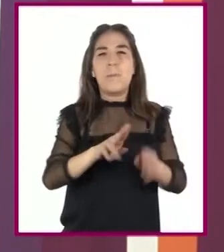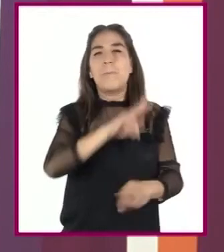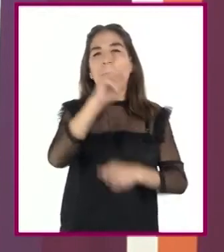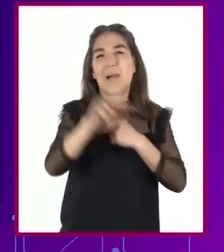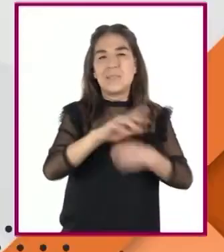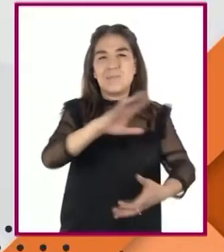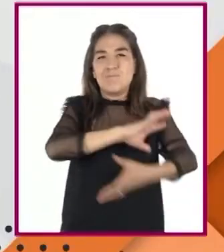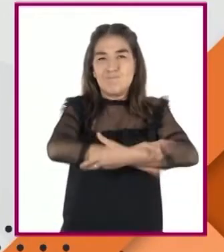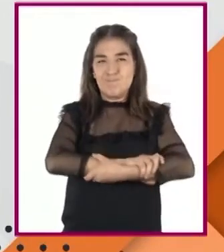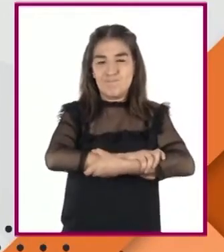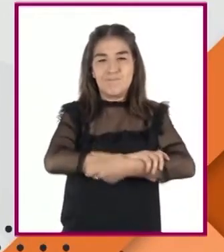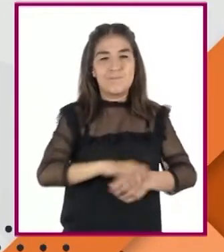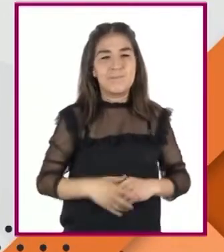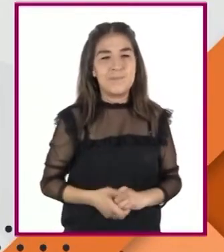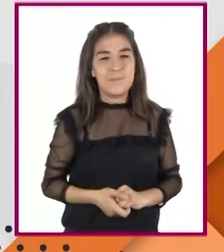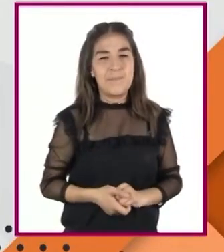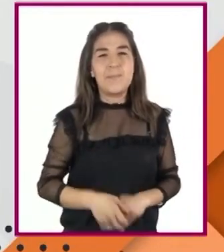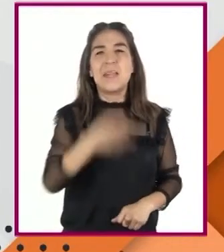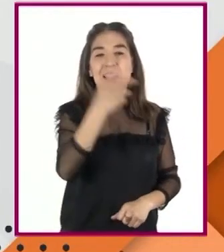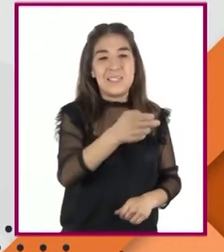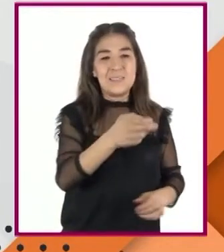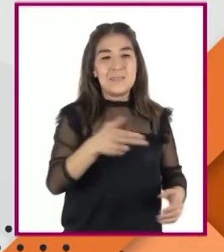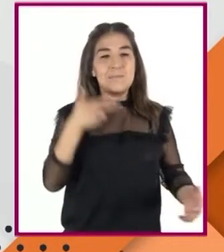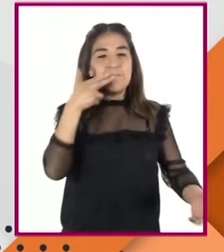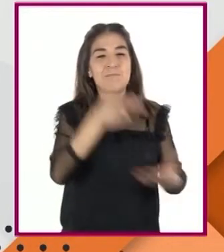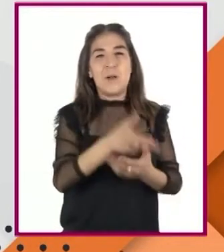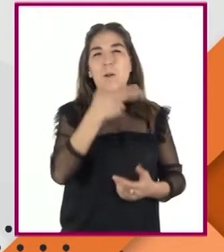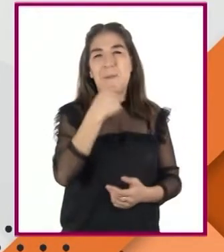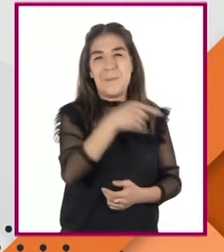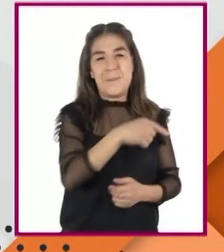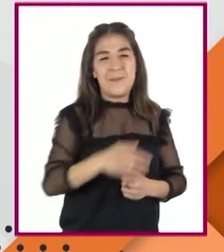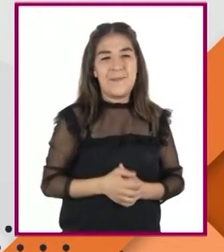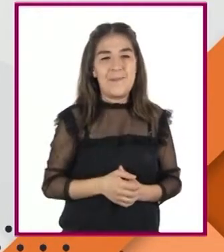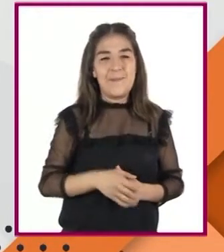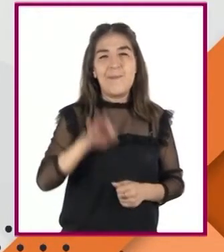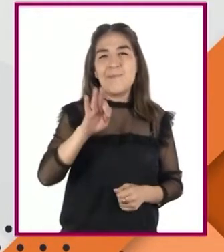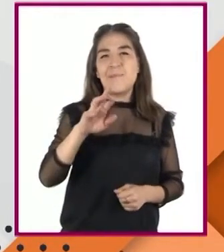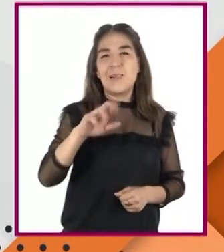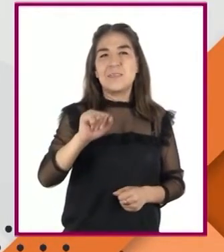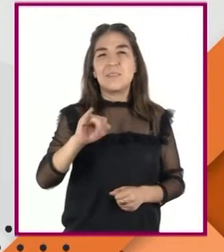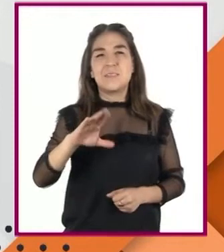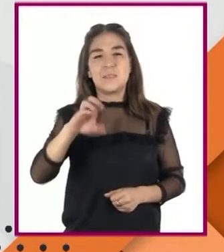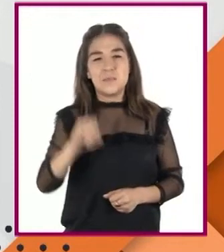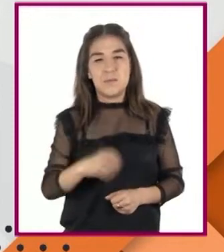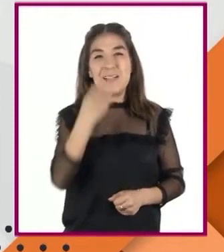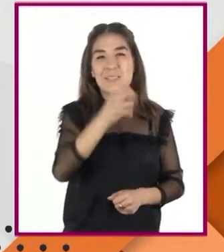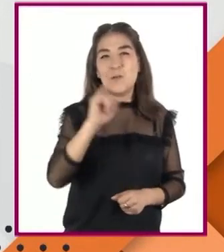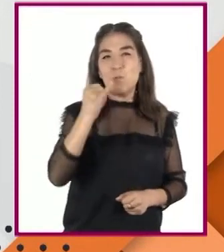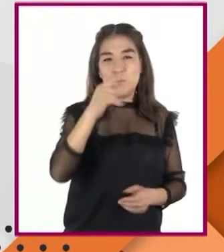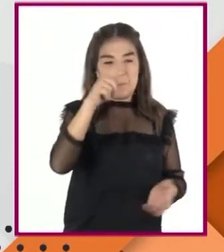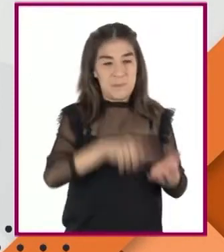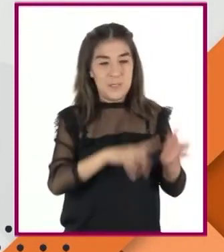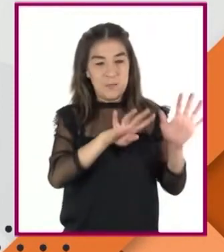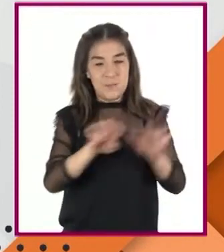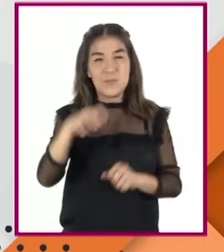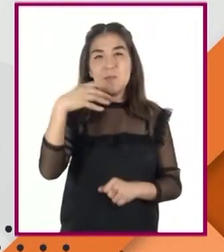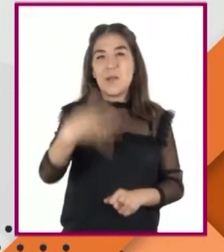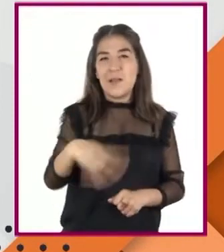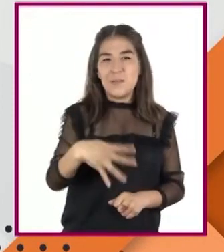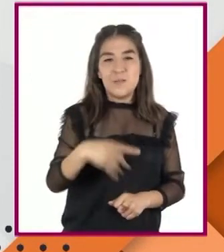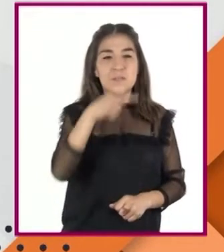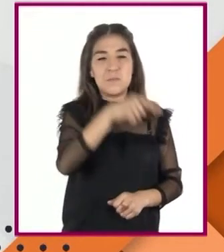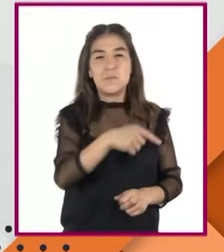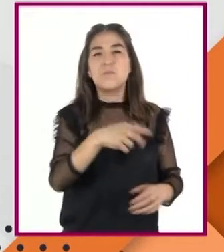aliados. Tras el asesinato del archiduque Francisco Fernando en junio de 1914